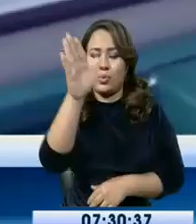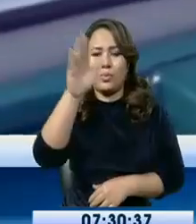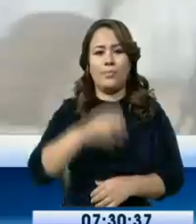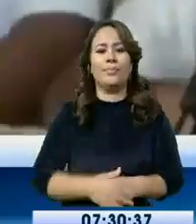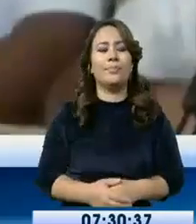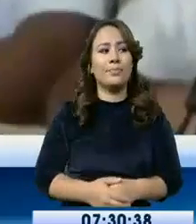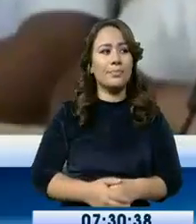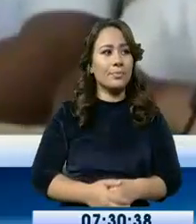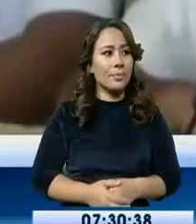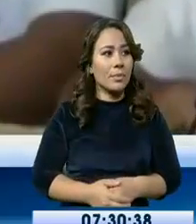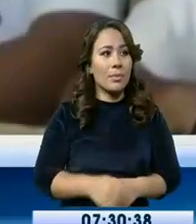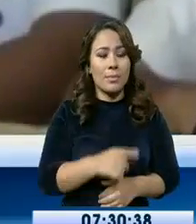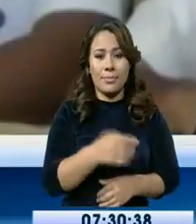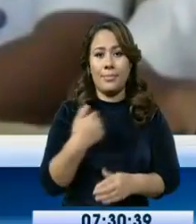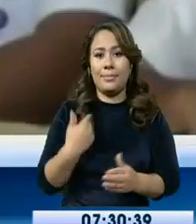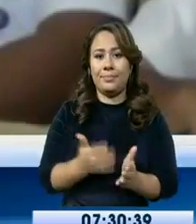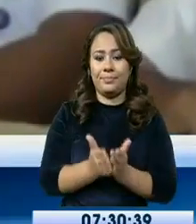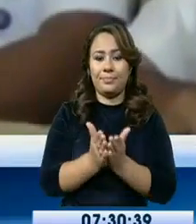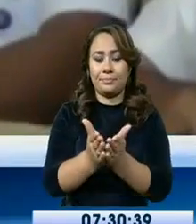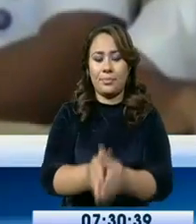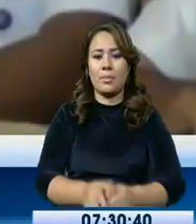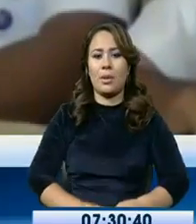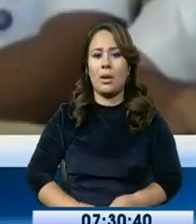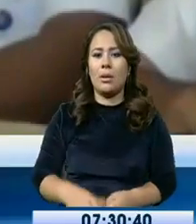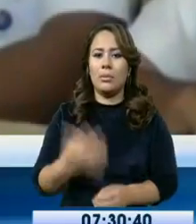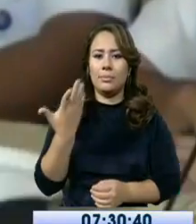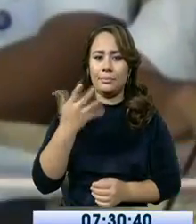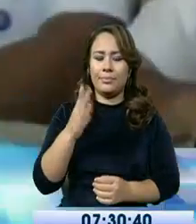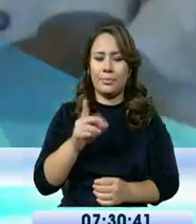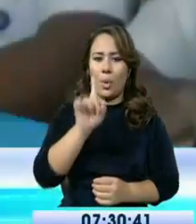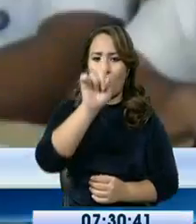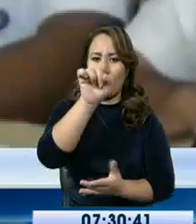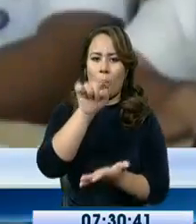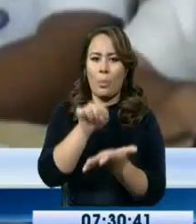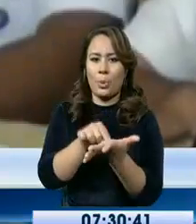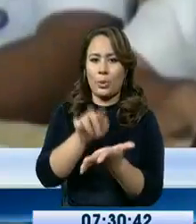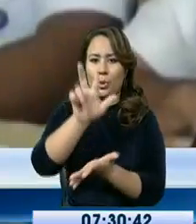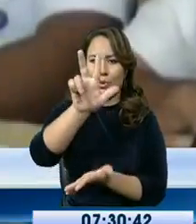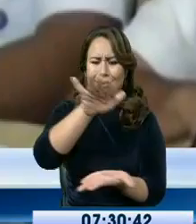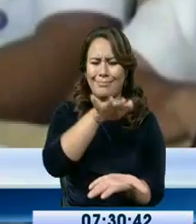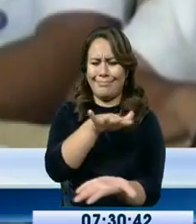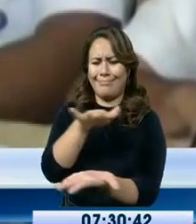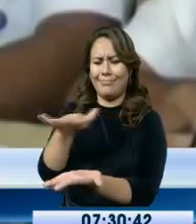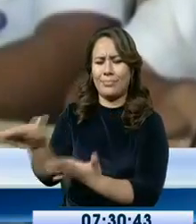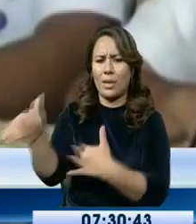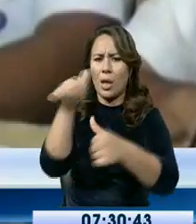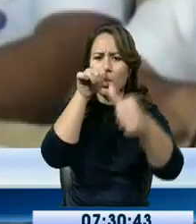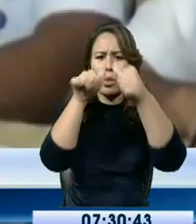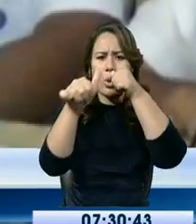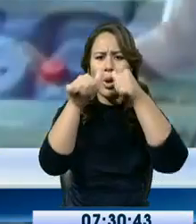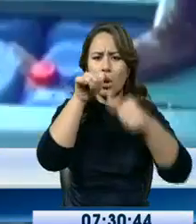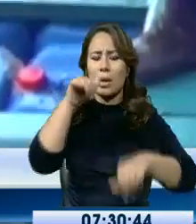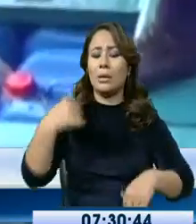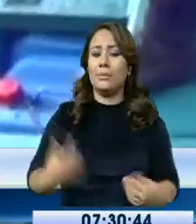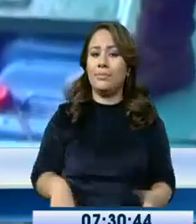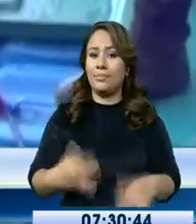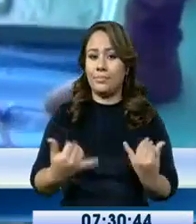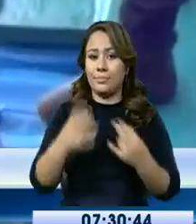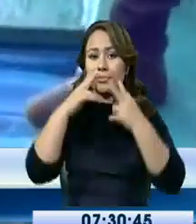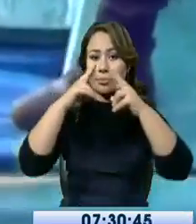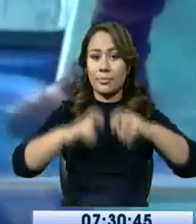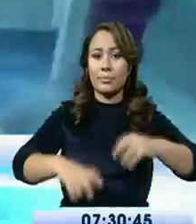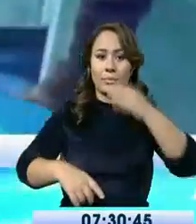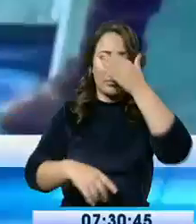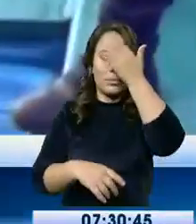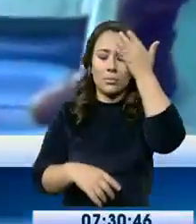Centroamérica. Una embarcación con aproximadamente 1.3 toneladas de sustancias sujetas a fiscalización. En el puerto de la